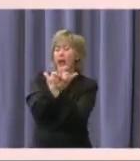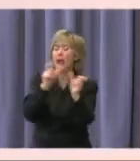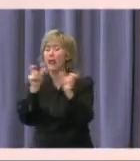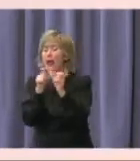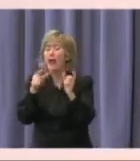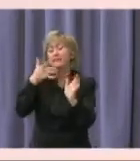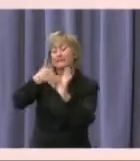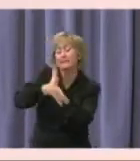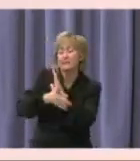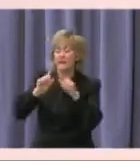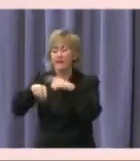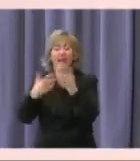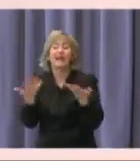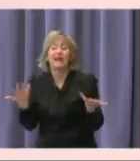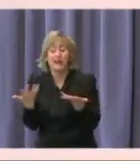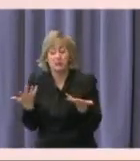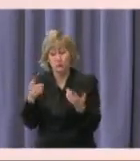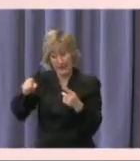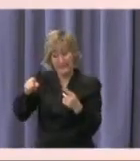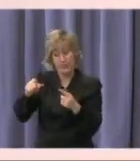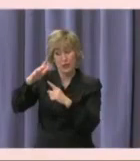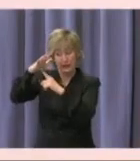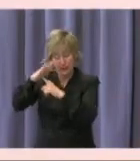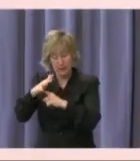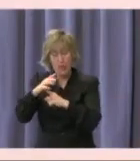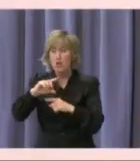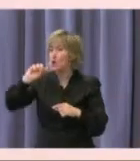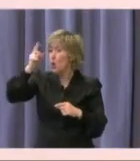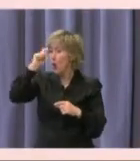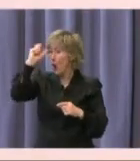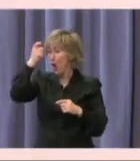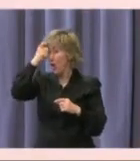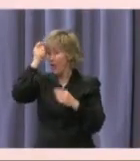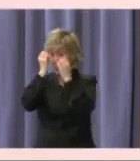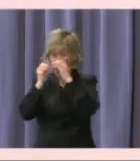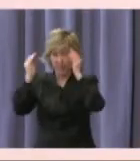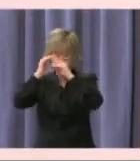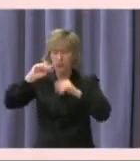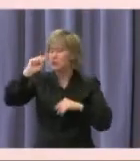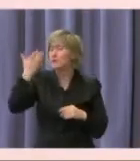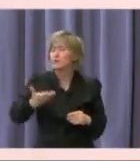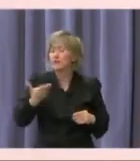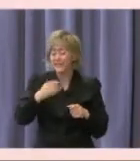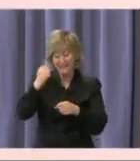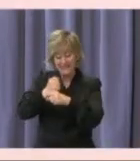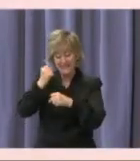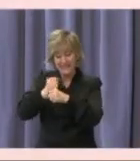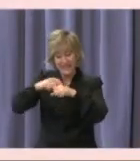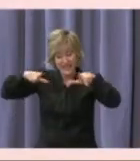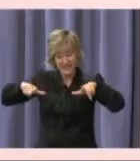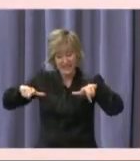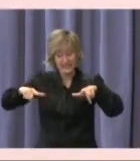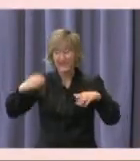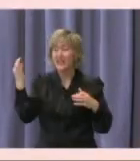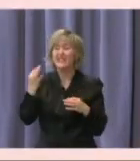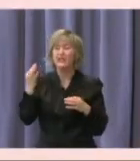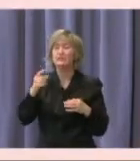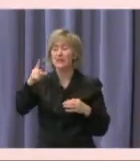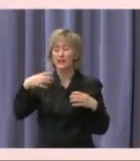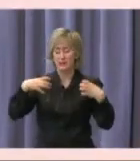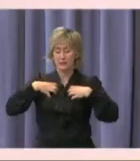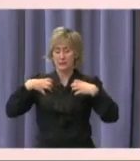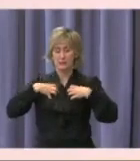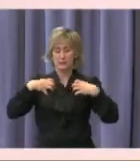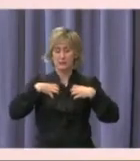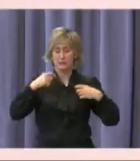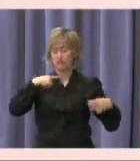etc. Y, por supuesto, un concepto que es fundamental y que hay que trabajar en clase es el concepto de androcentrismo.